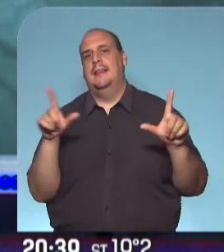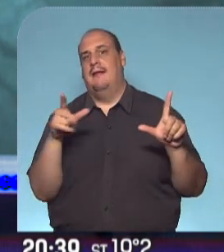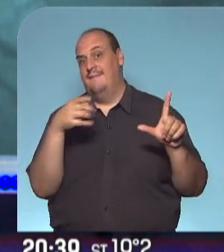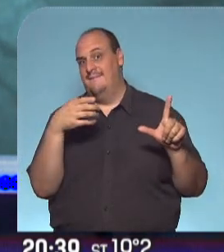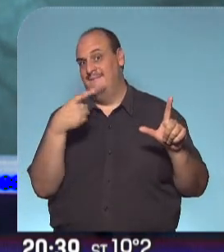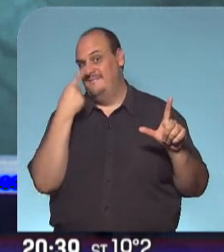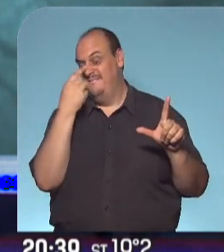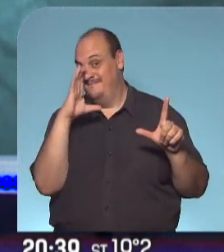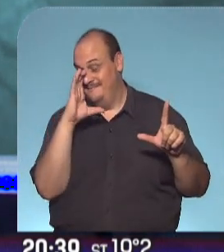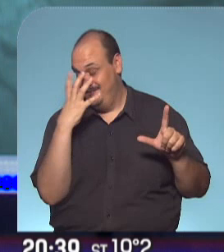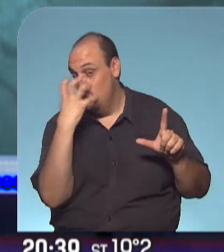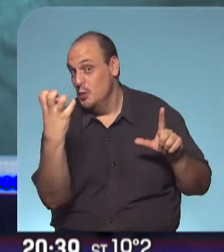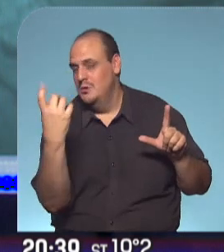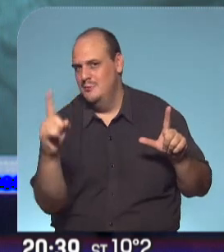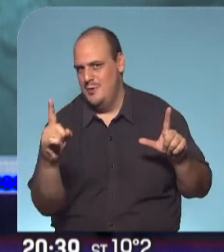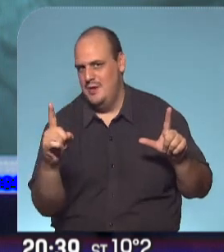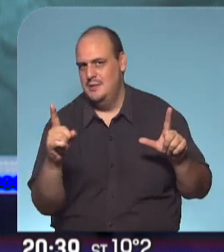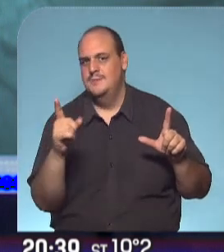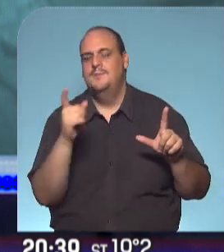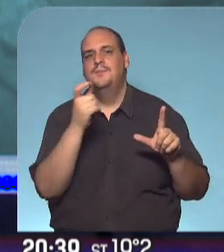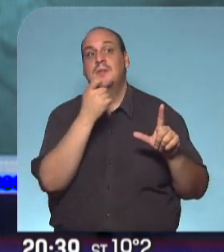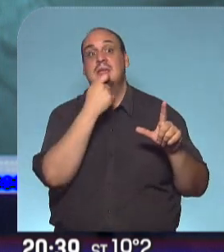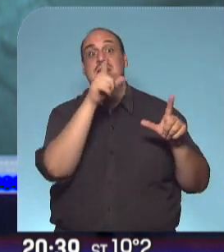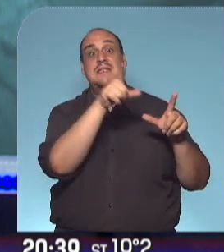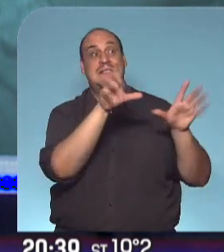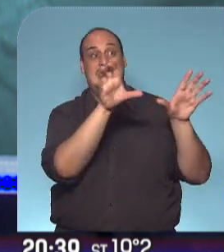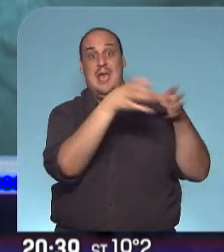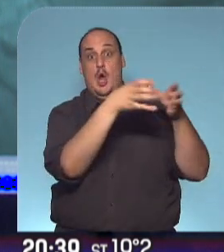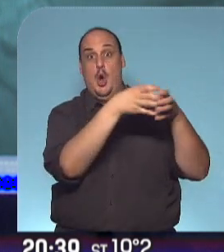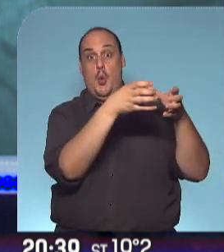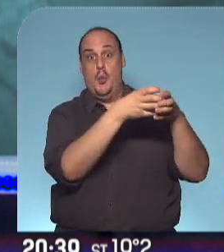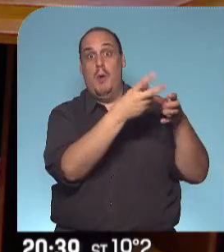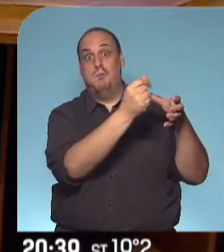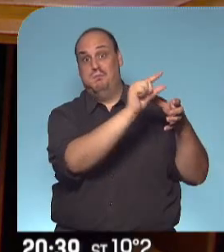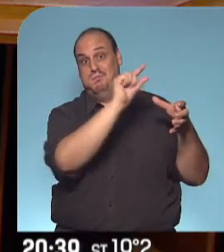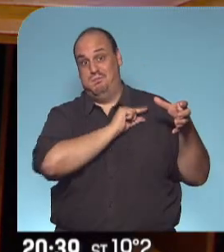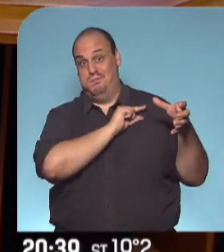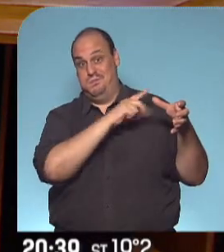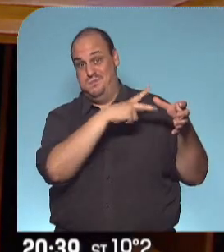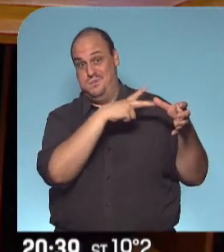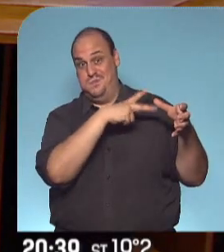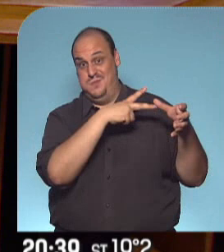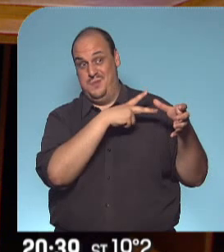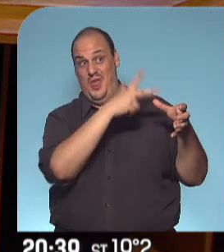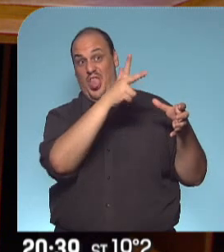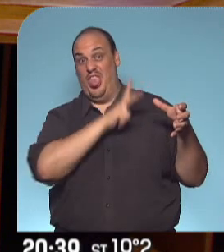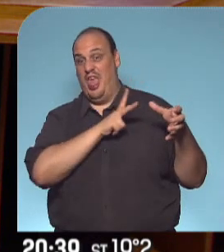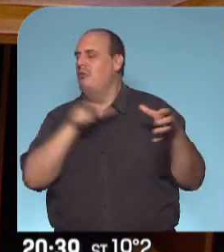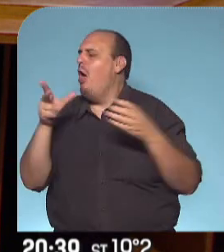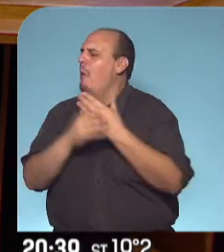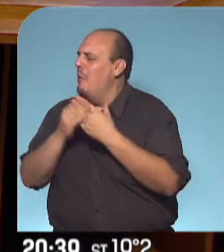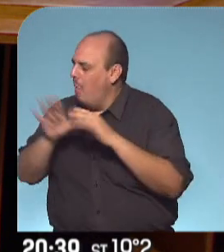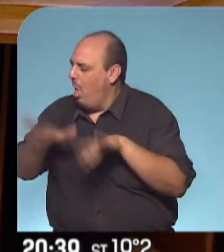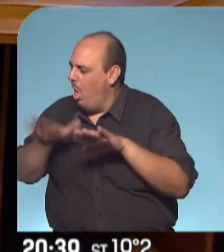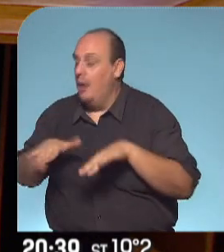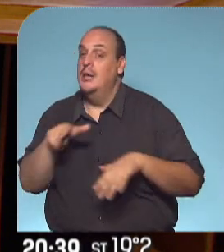que queda, sería preocupante si los bonistas me elogiaran. Creo que ahí ya hay algo hasta incluso interesante,